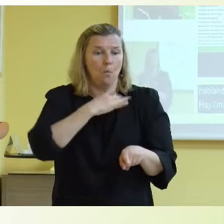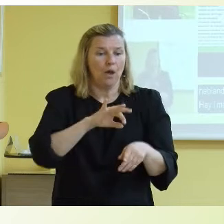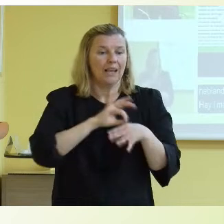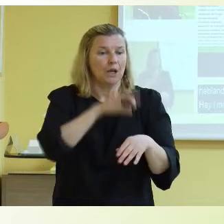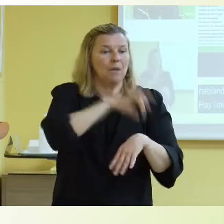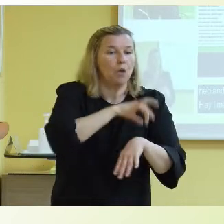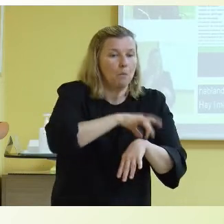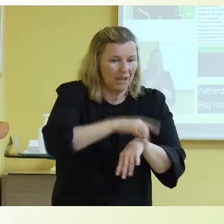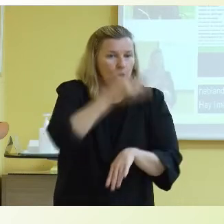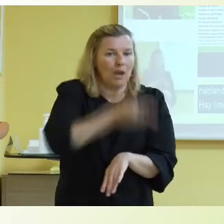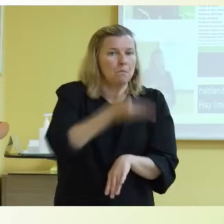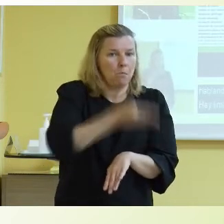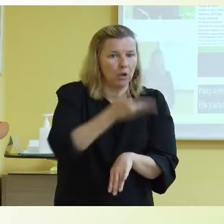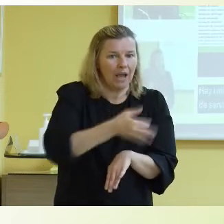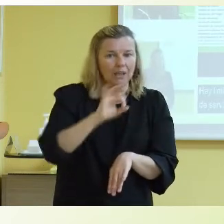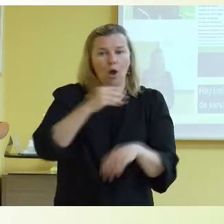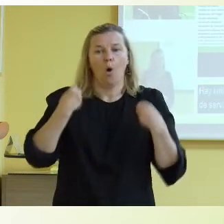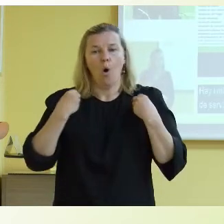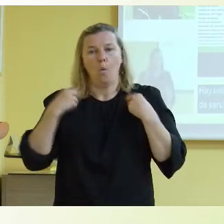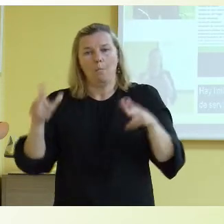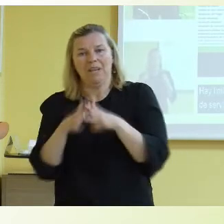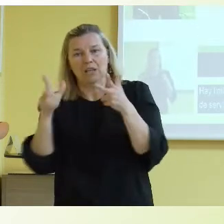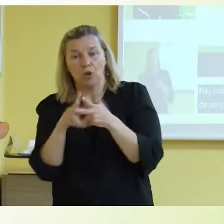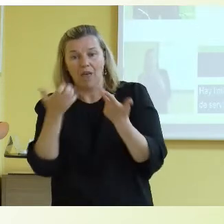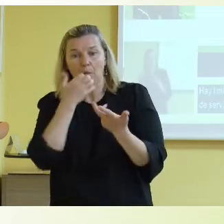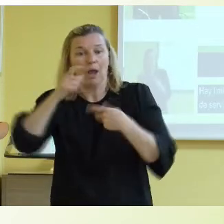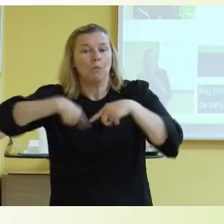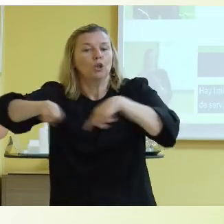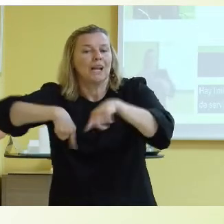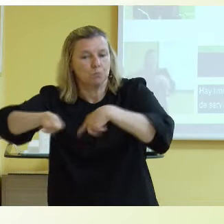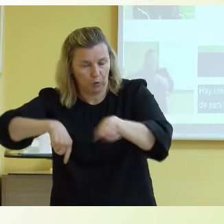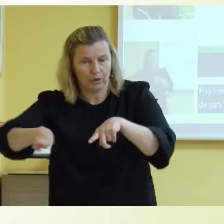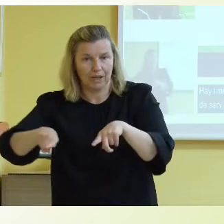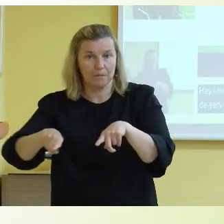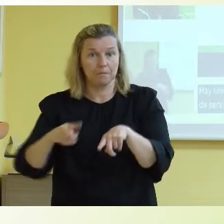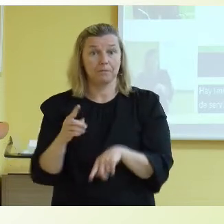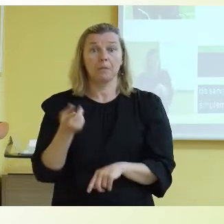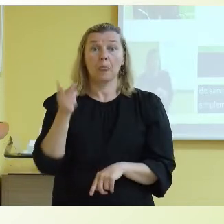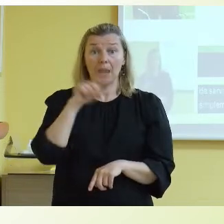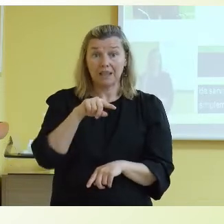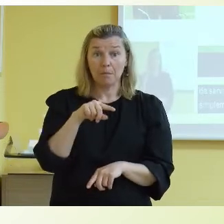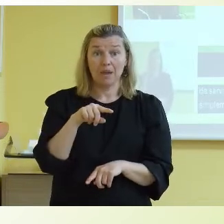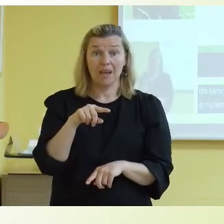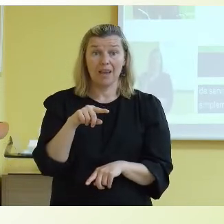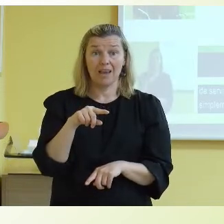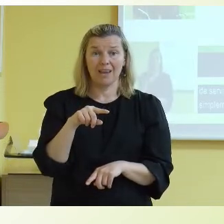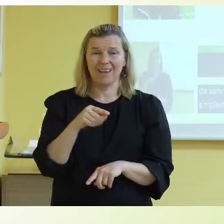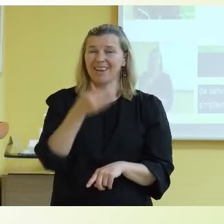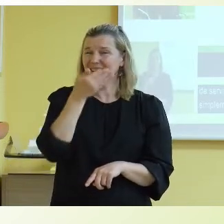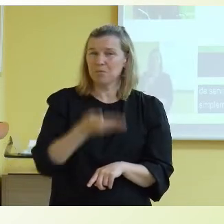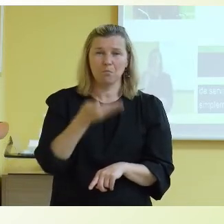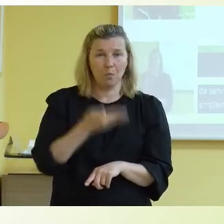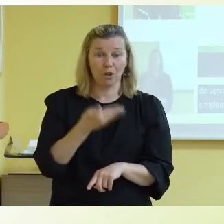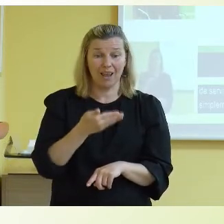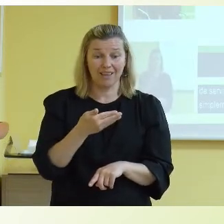ser importantes o simplemente de la vida social como puede ser transportes. Estamos hablando también de algo importante en el